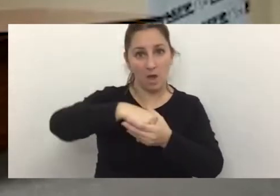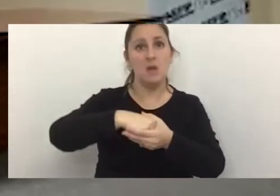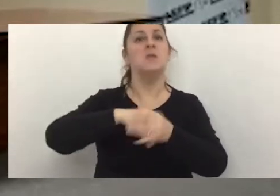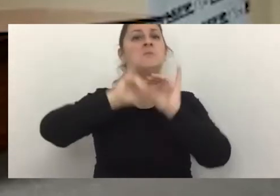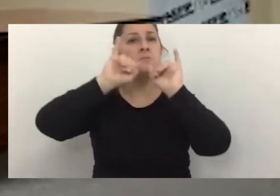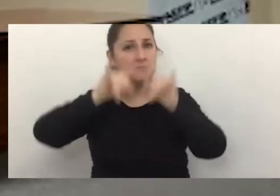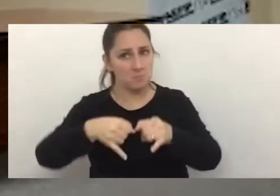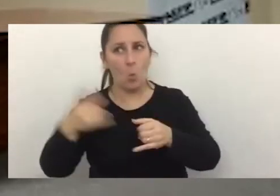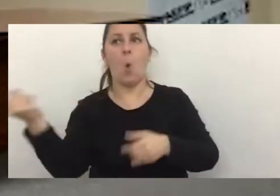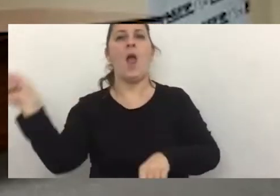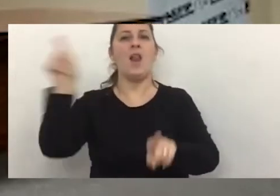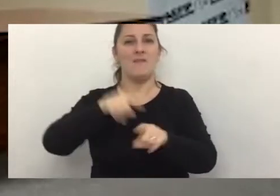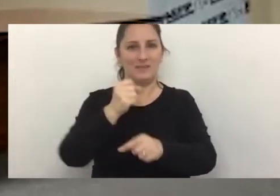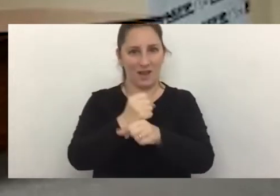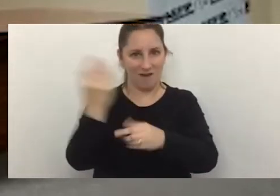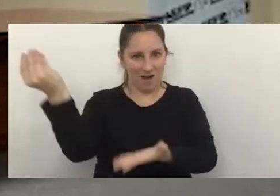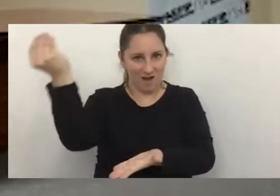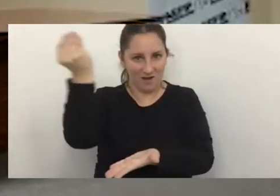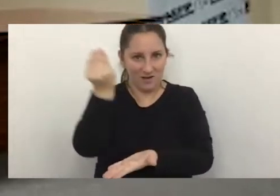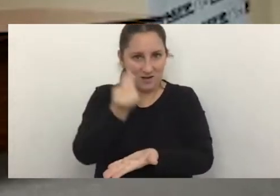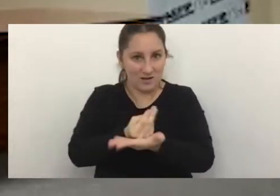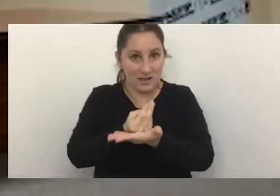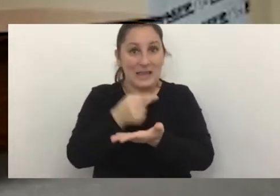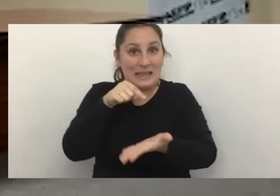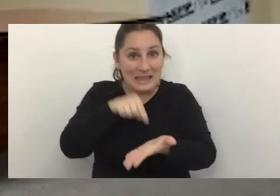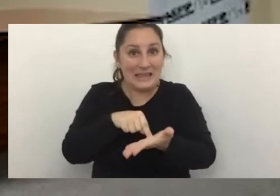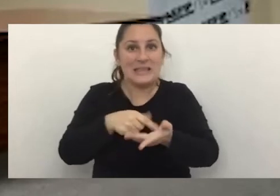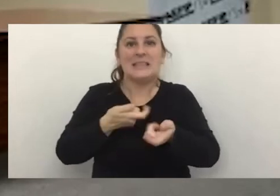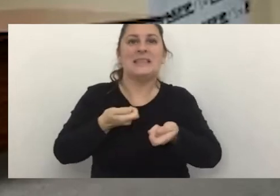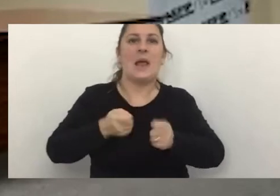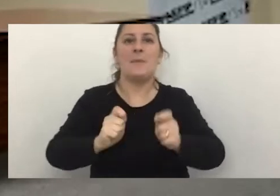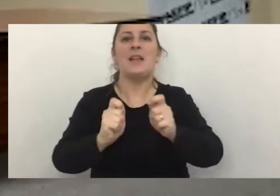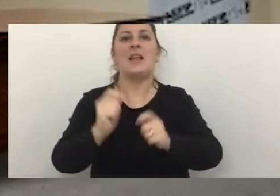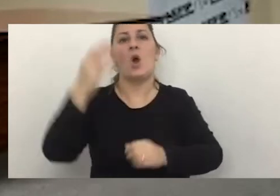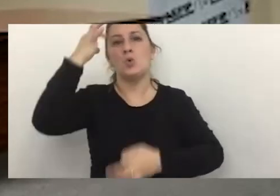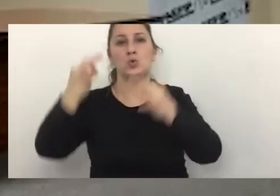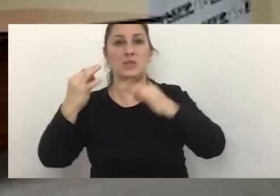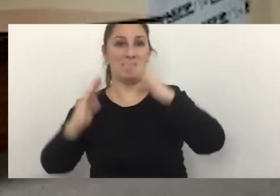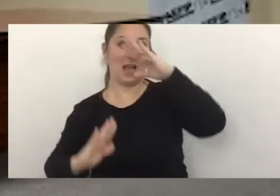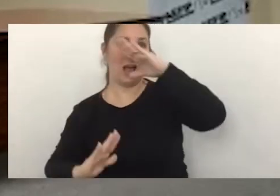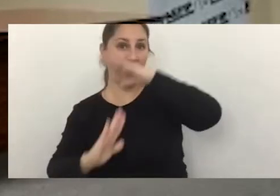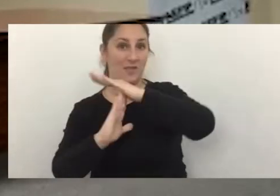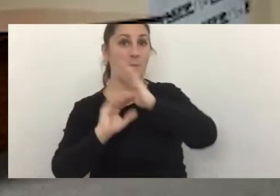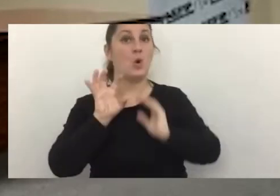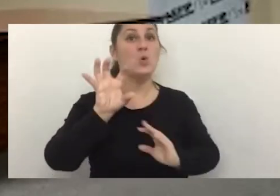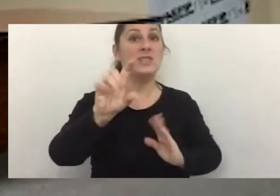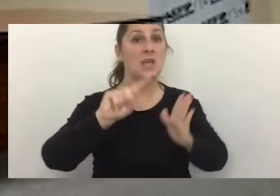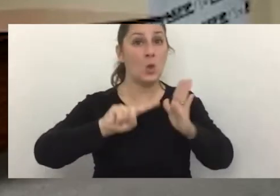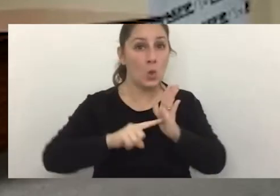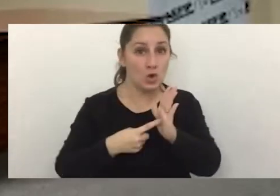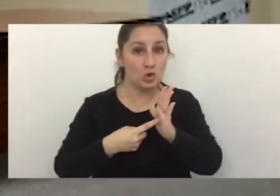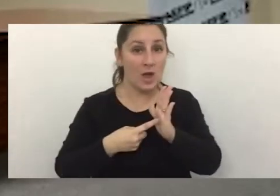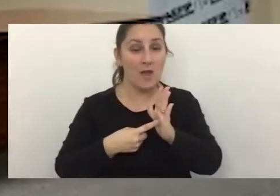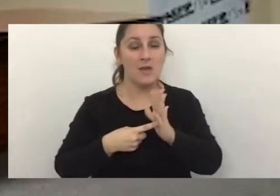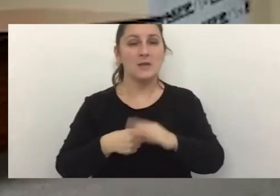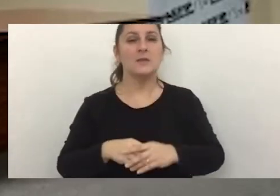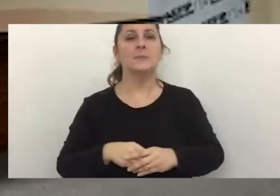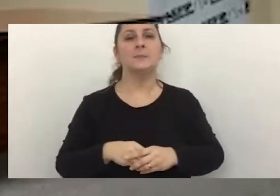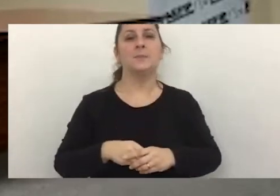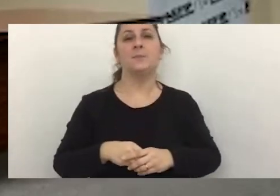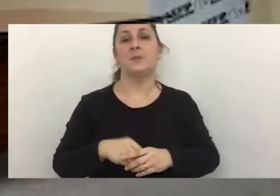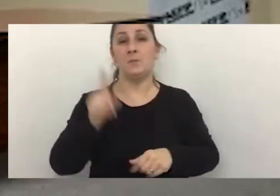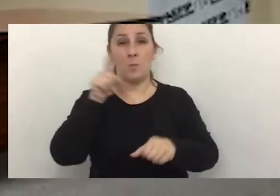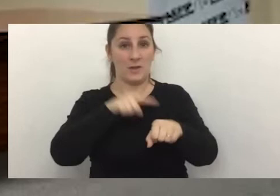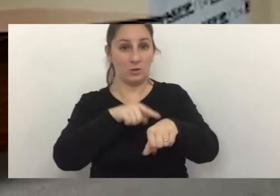reinstalan, tramita hasta la Suprema Corte de la Provincia de Buenos Aires, y ahí, en uno de los votos,